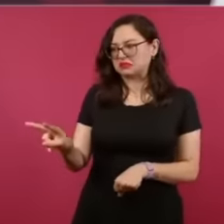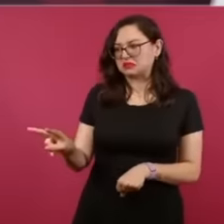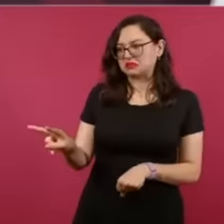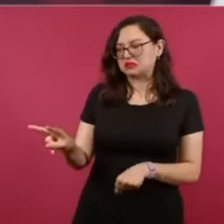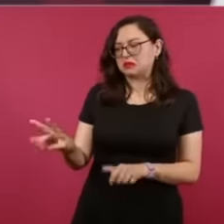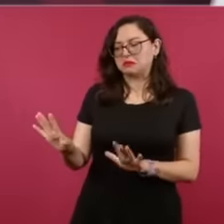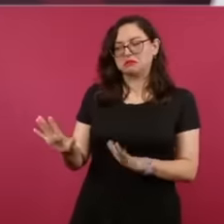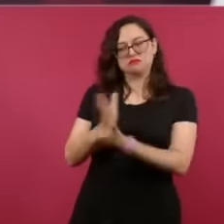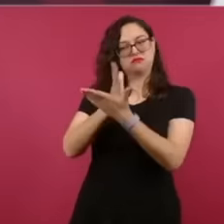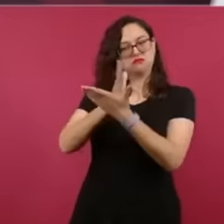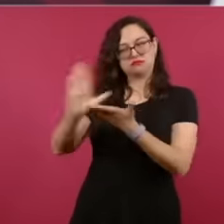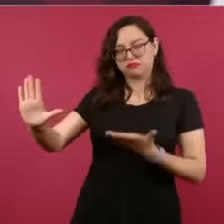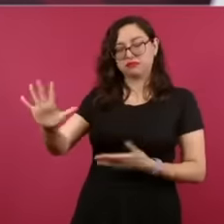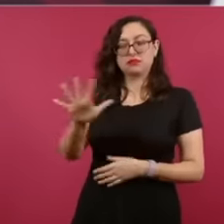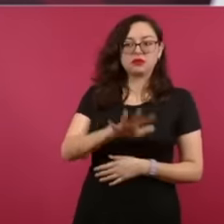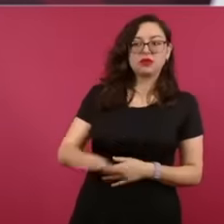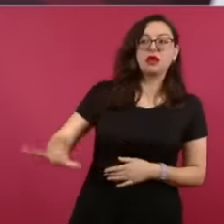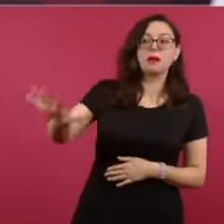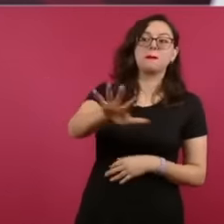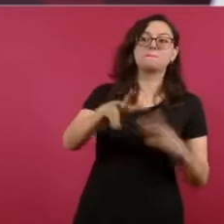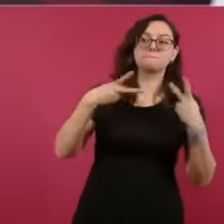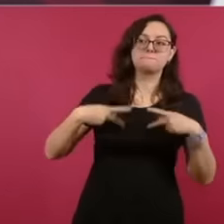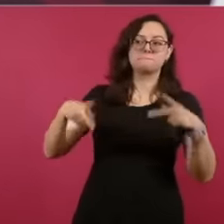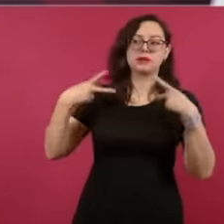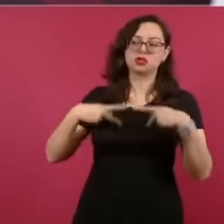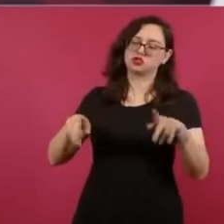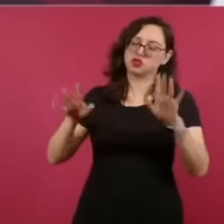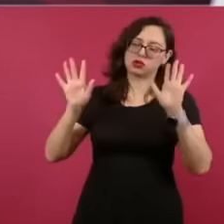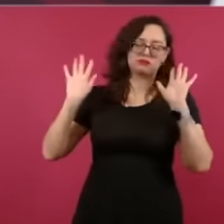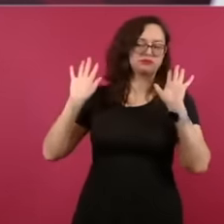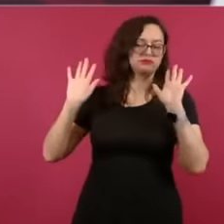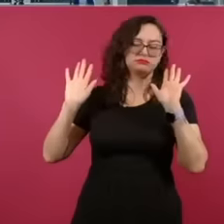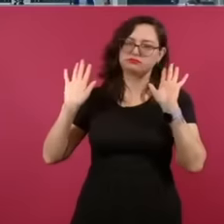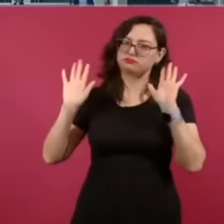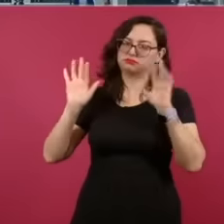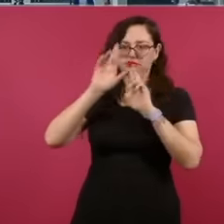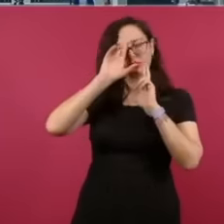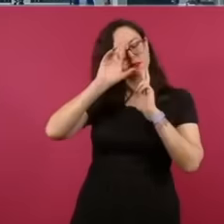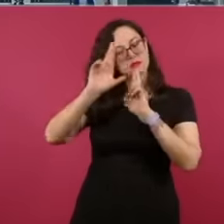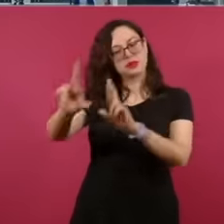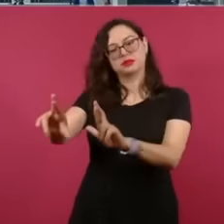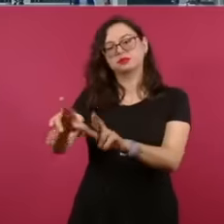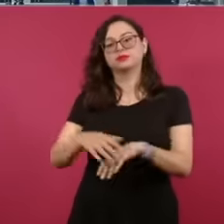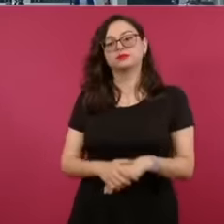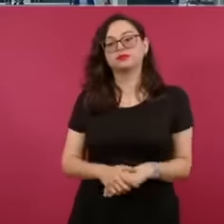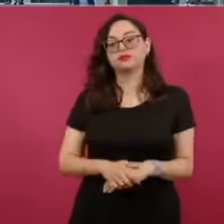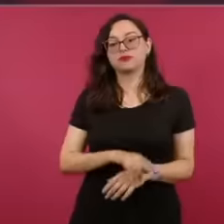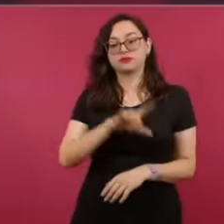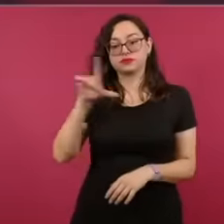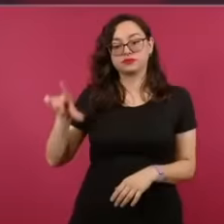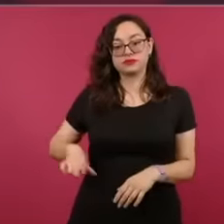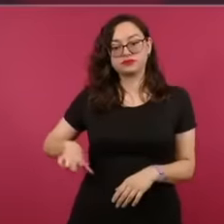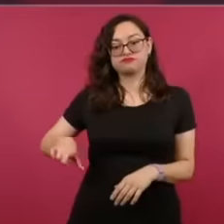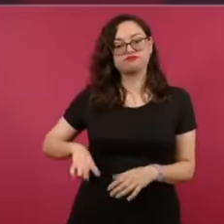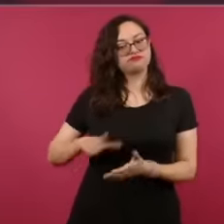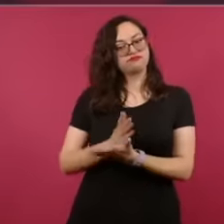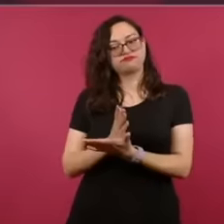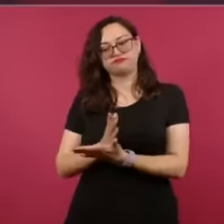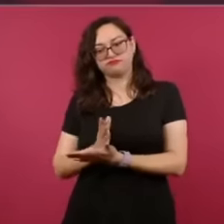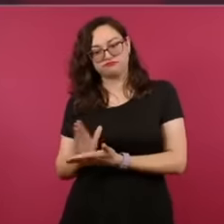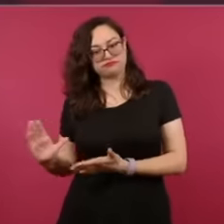no confundimos. Una cosa es el gobierno y